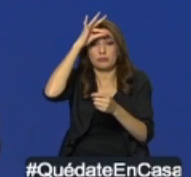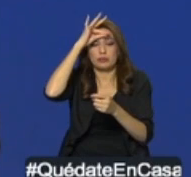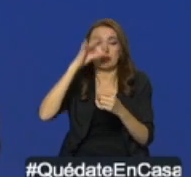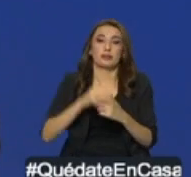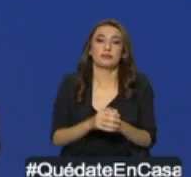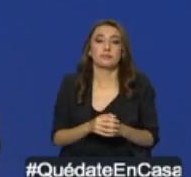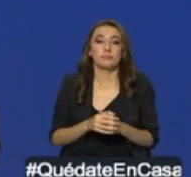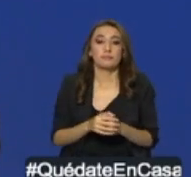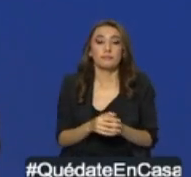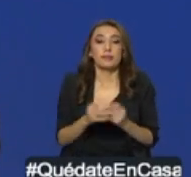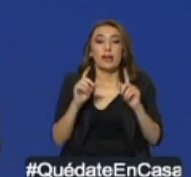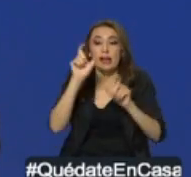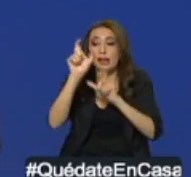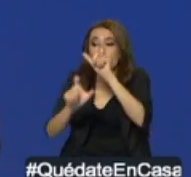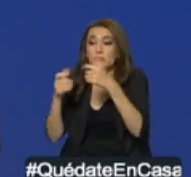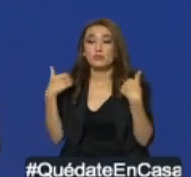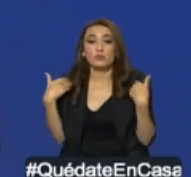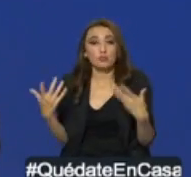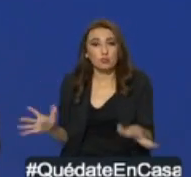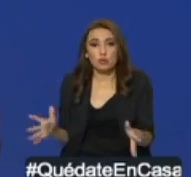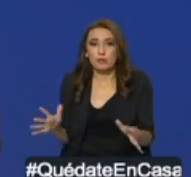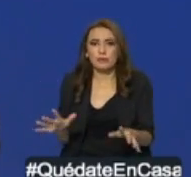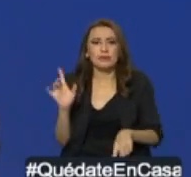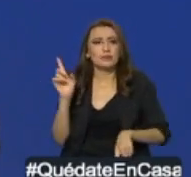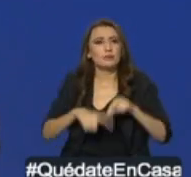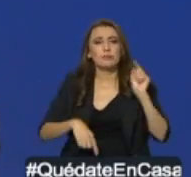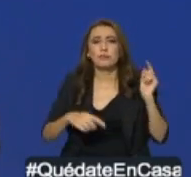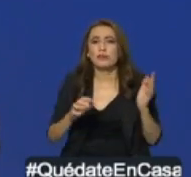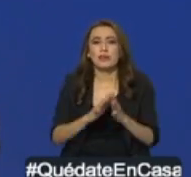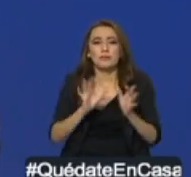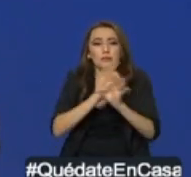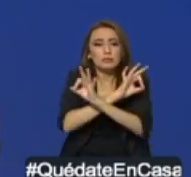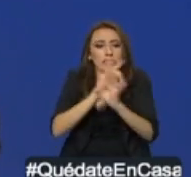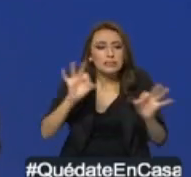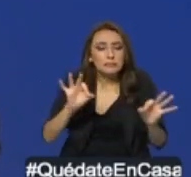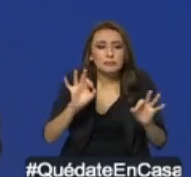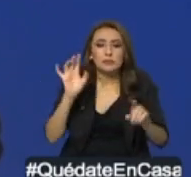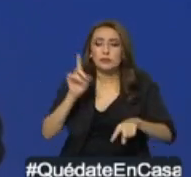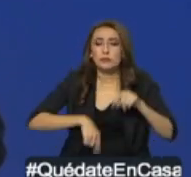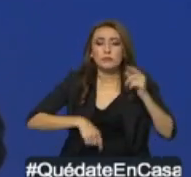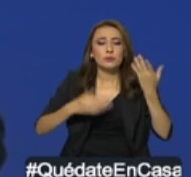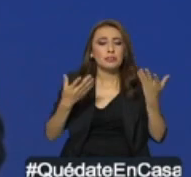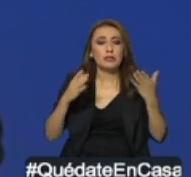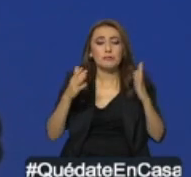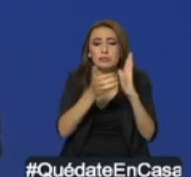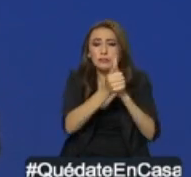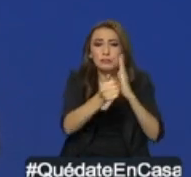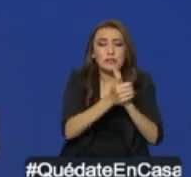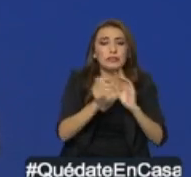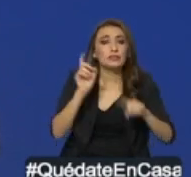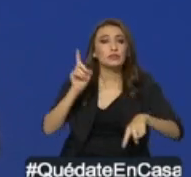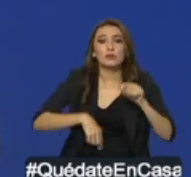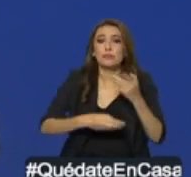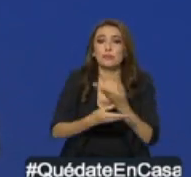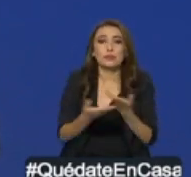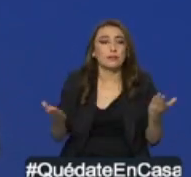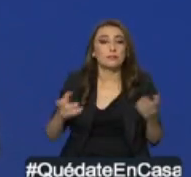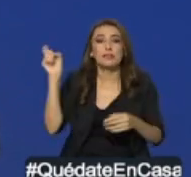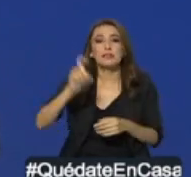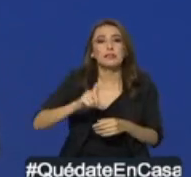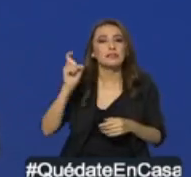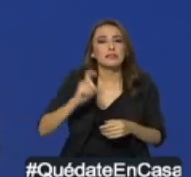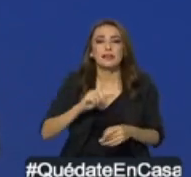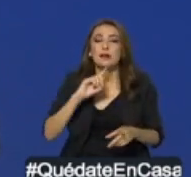talento humano era imposible expandir las áreas hospitalarias ustedes comprenderán que la apertura de una nueva ala